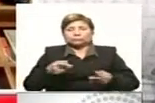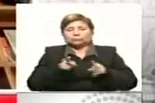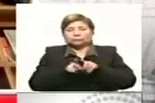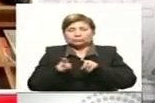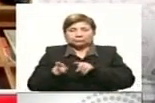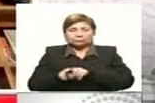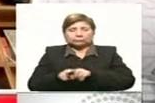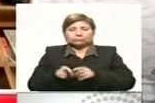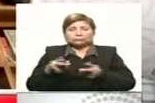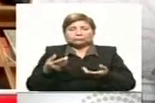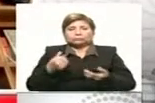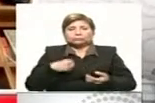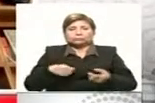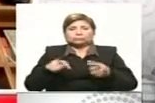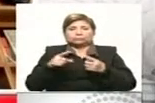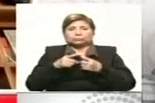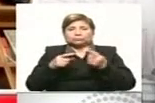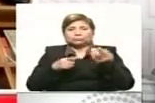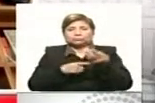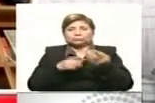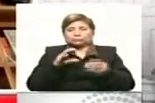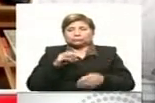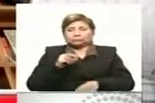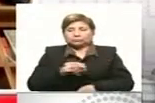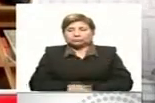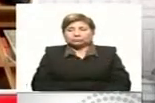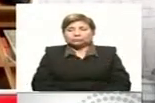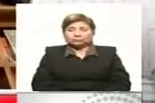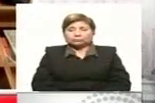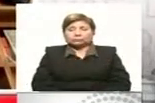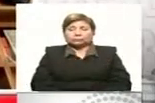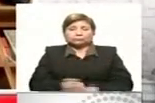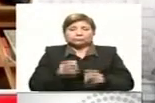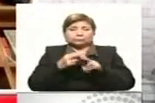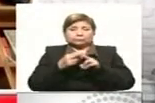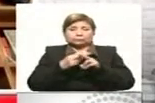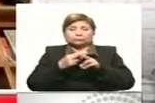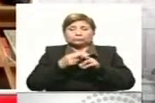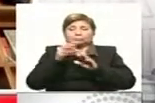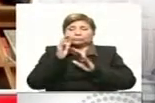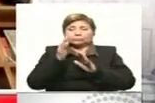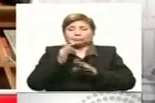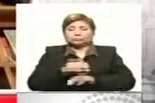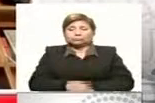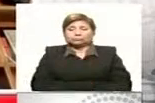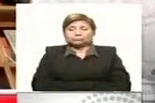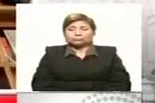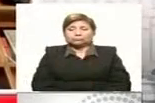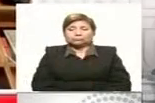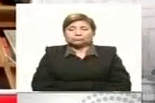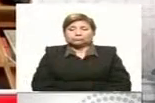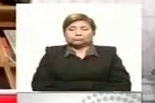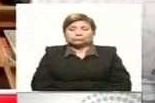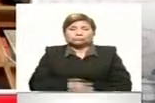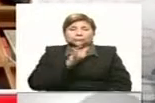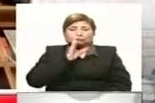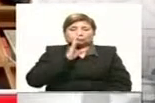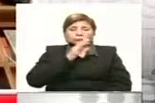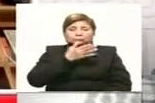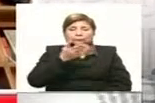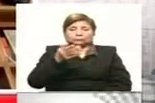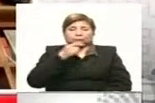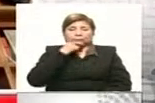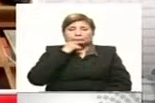respectiva asistencia técnica. Después de esta breve intervención, Puede hacer uso de la palabra